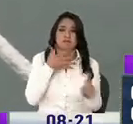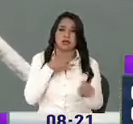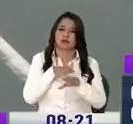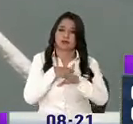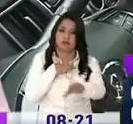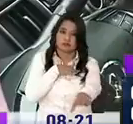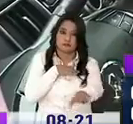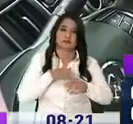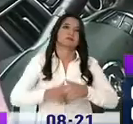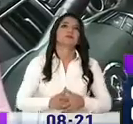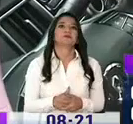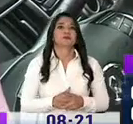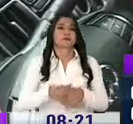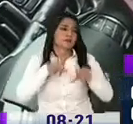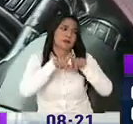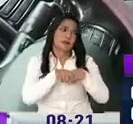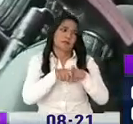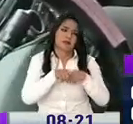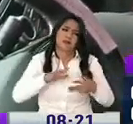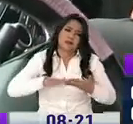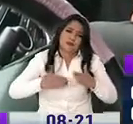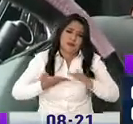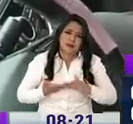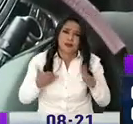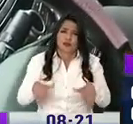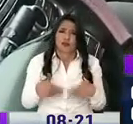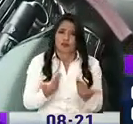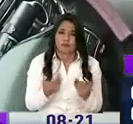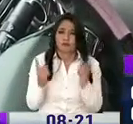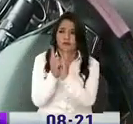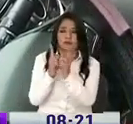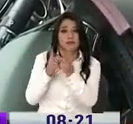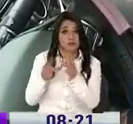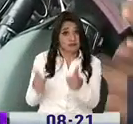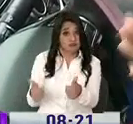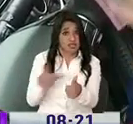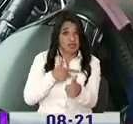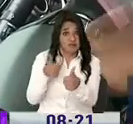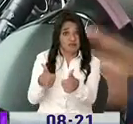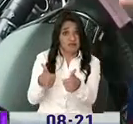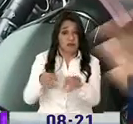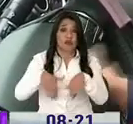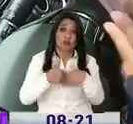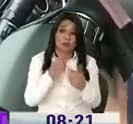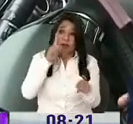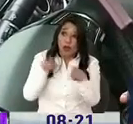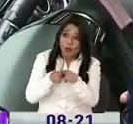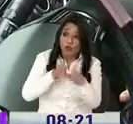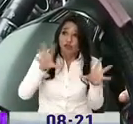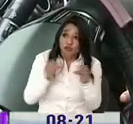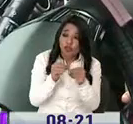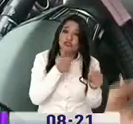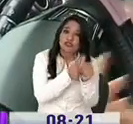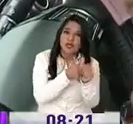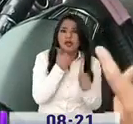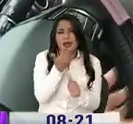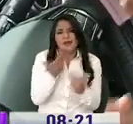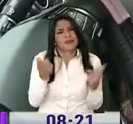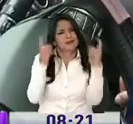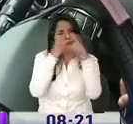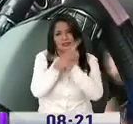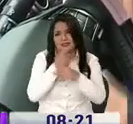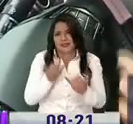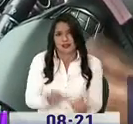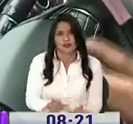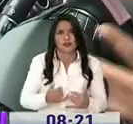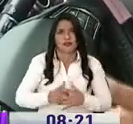en la ciudad. Eso depende mucho de la comunidad, cómo te debes tú con tus vecinos y cómo se pondrían de acuerdo si es que todos llegan cerca. Eso es muy difícil, ahora